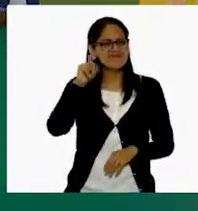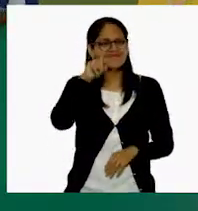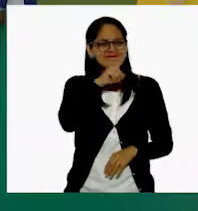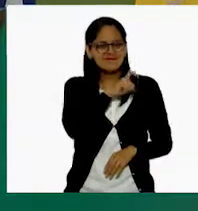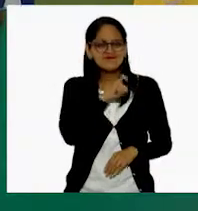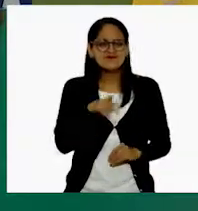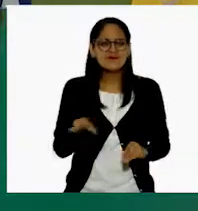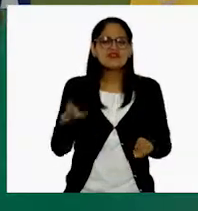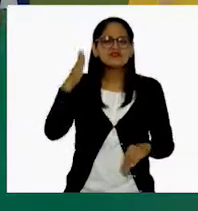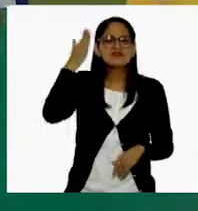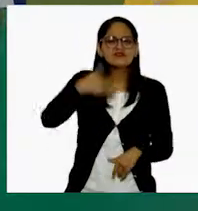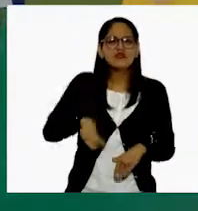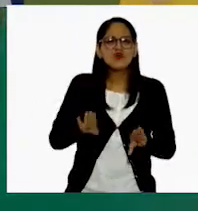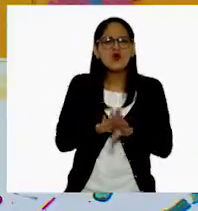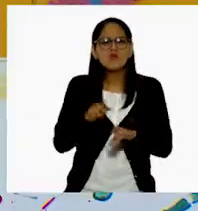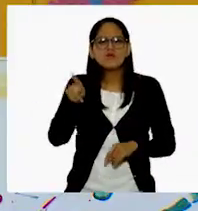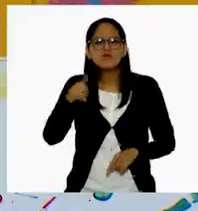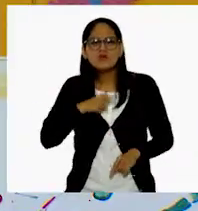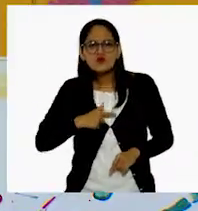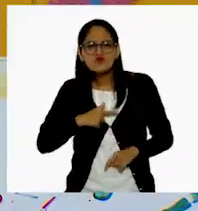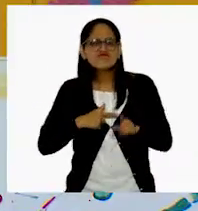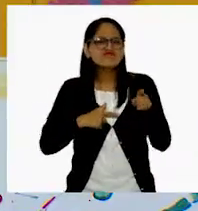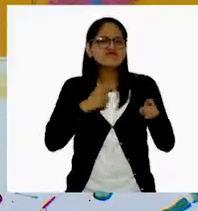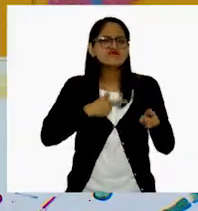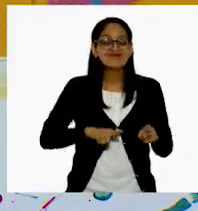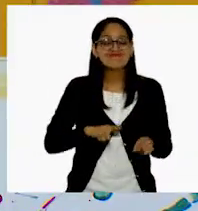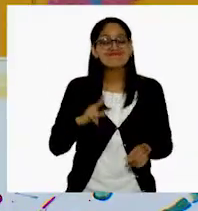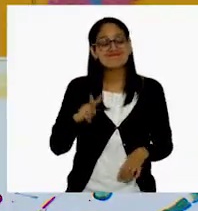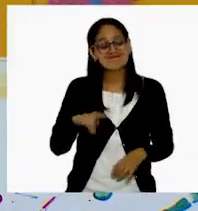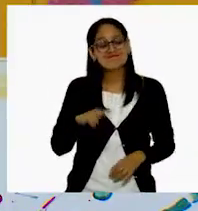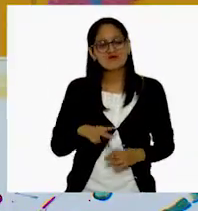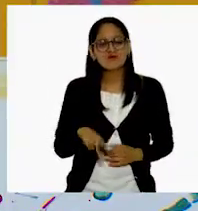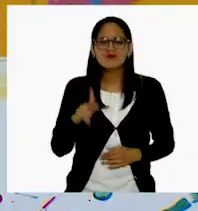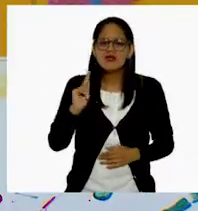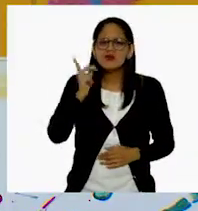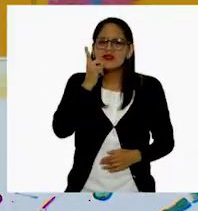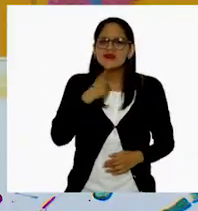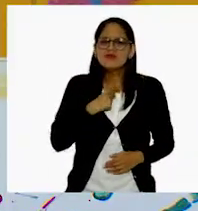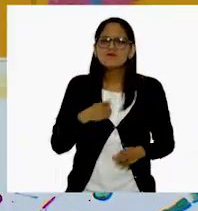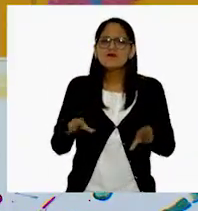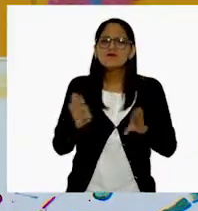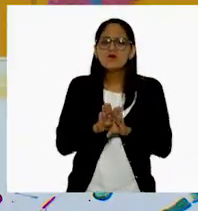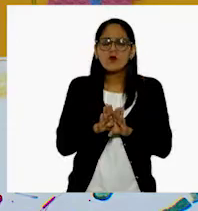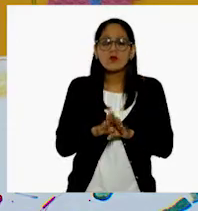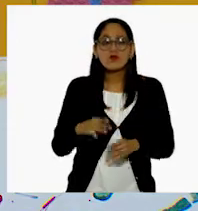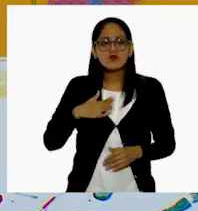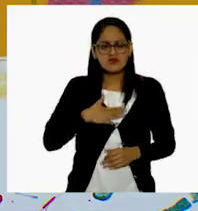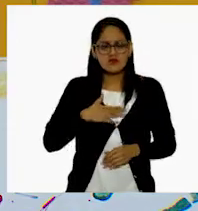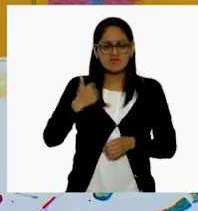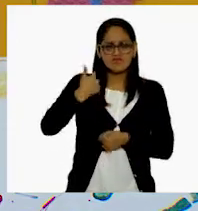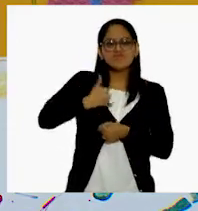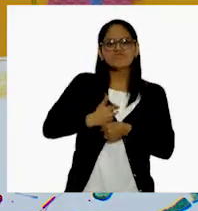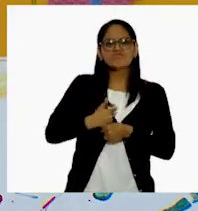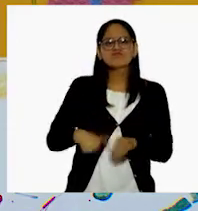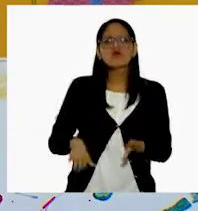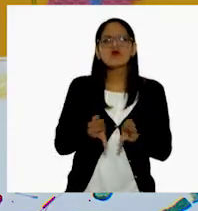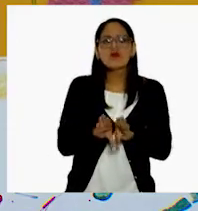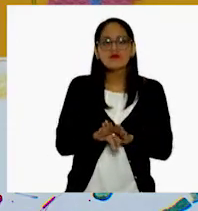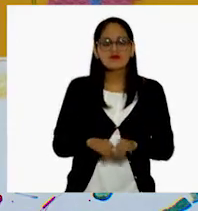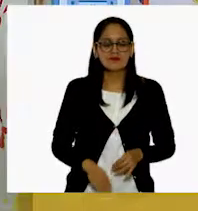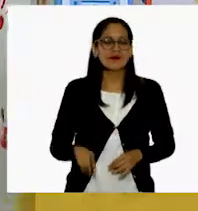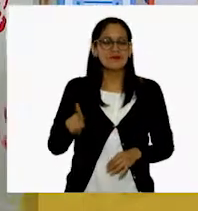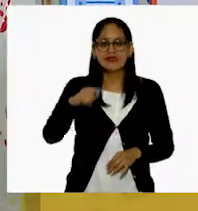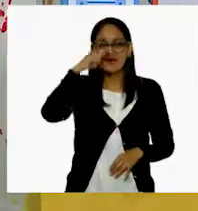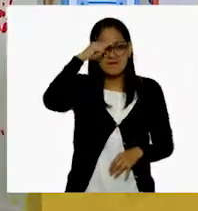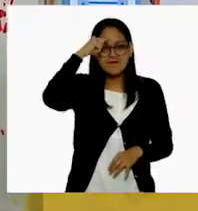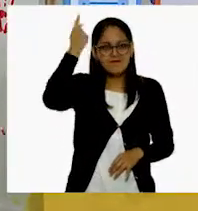trabajo saber qué nos gusta y qué no, ¿verdad, maestra? Pero dígame, ¿cómo podemos darnos cuenta de eso? Muy